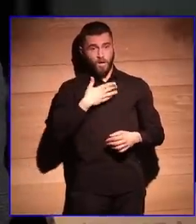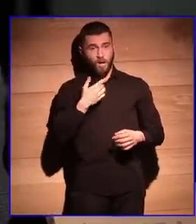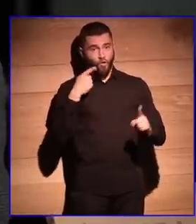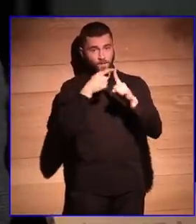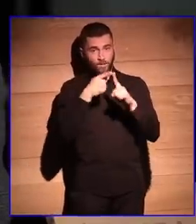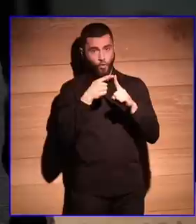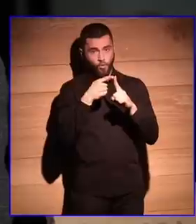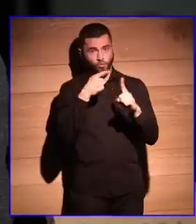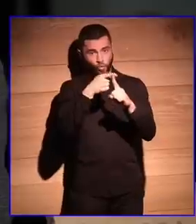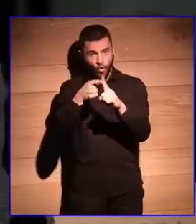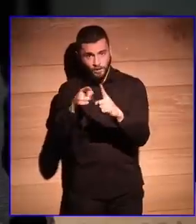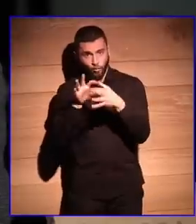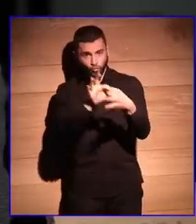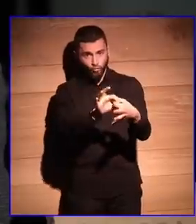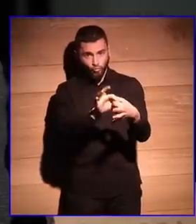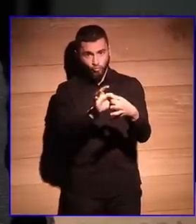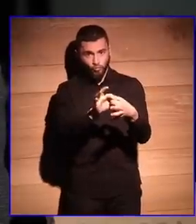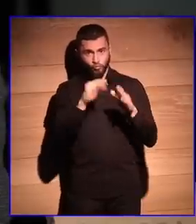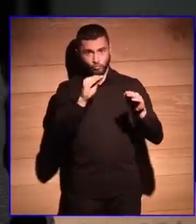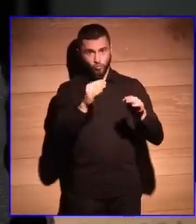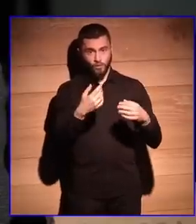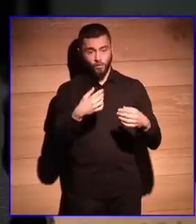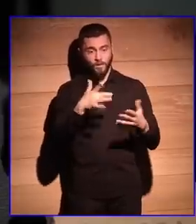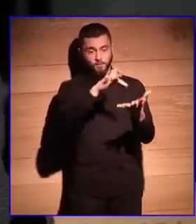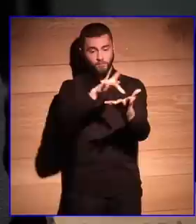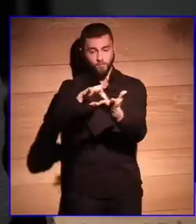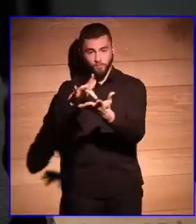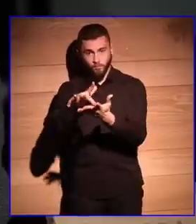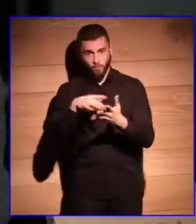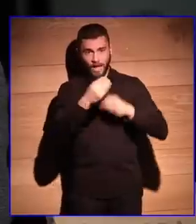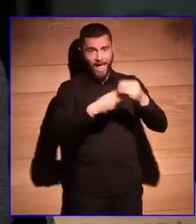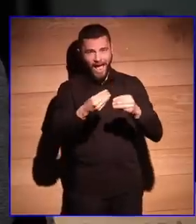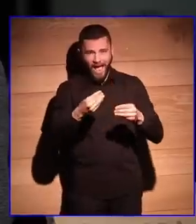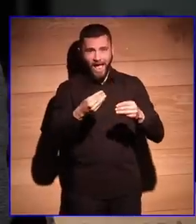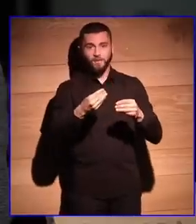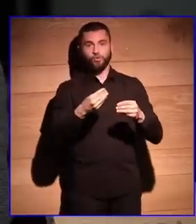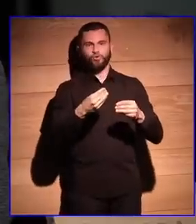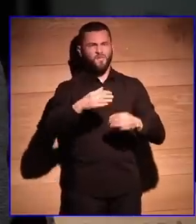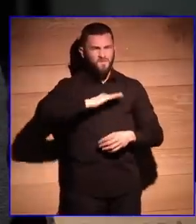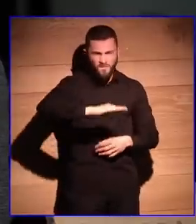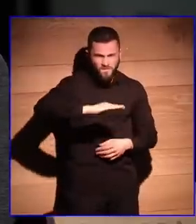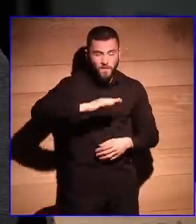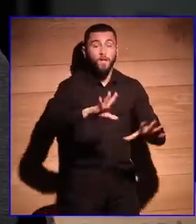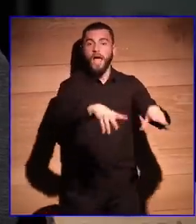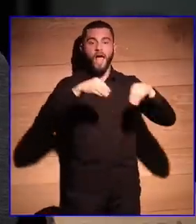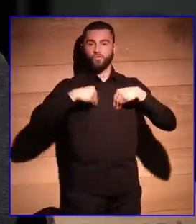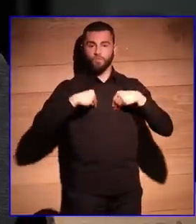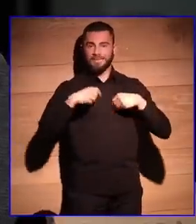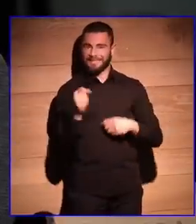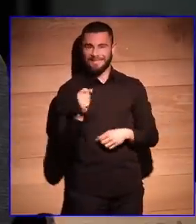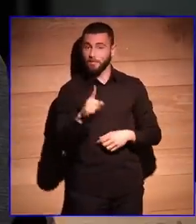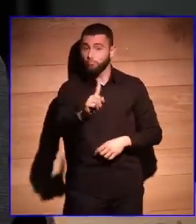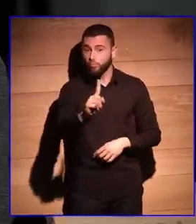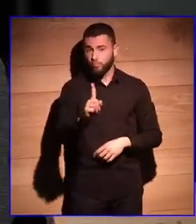misma y asume la responsabilidad de esos actos. Terroríficos, pero asume la responsabilidad de esos actos, que no es lo habitual en el